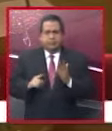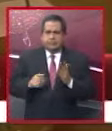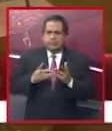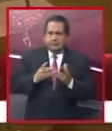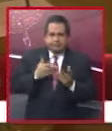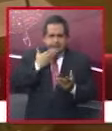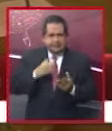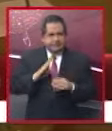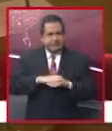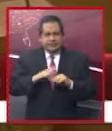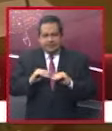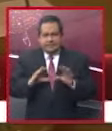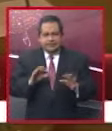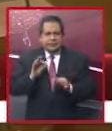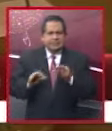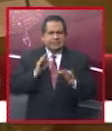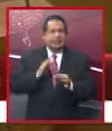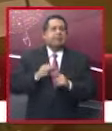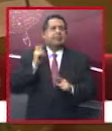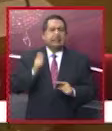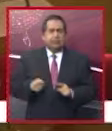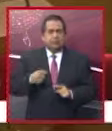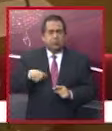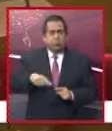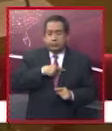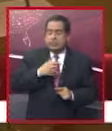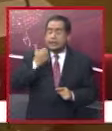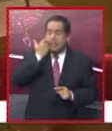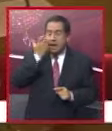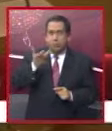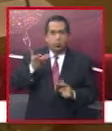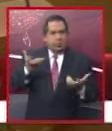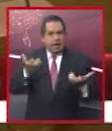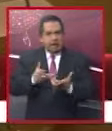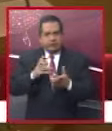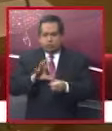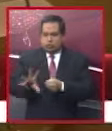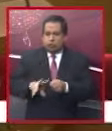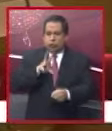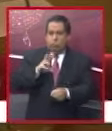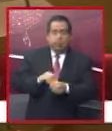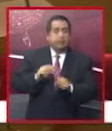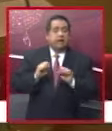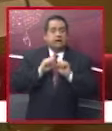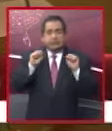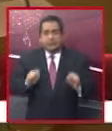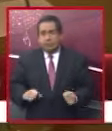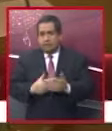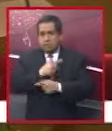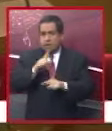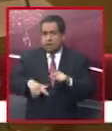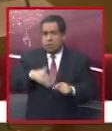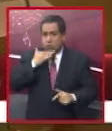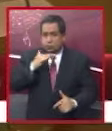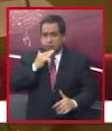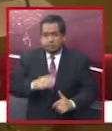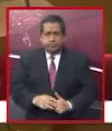depurada, prístina de lo que estamos pretendiendo sea integralmente el Sistema Nacional